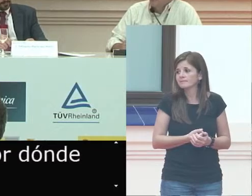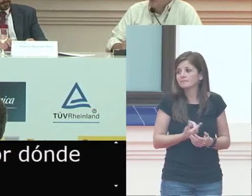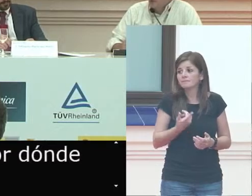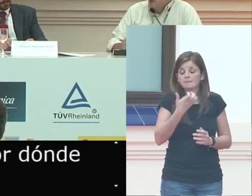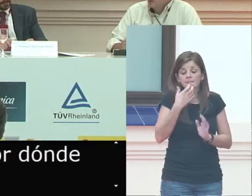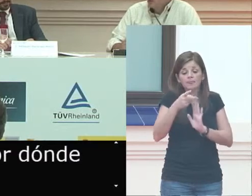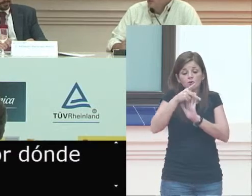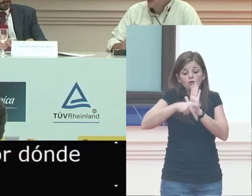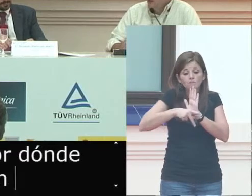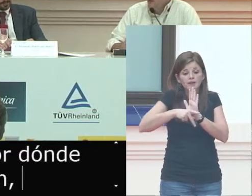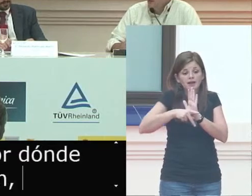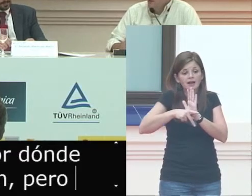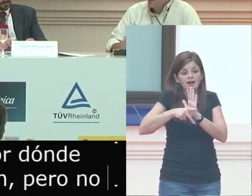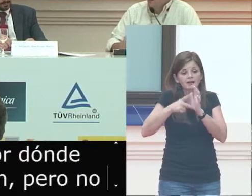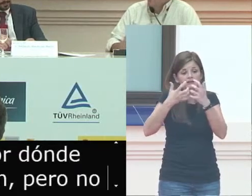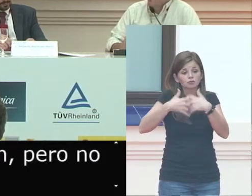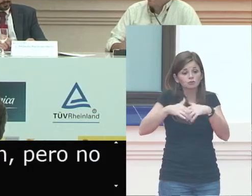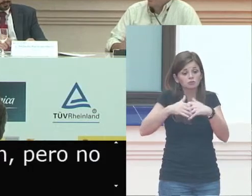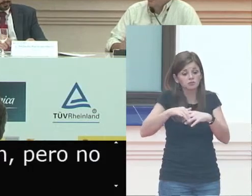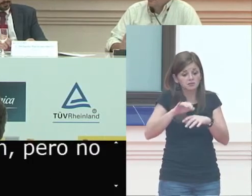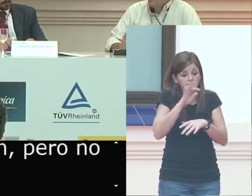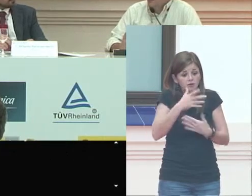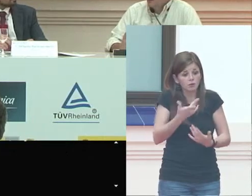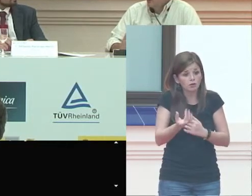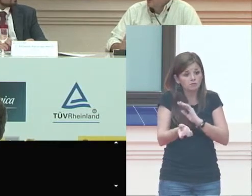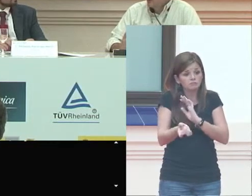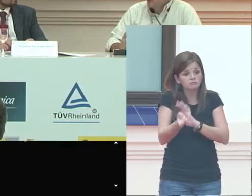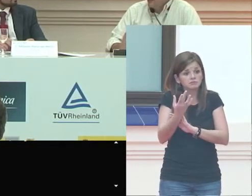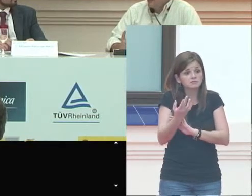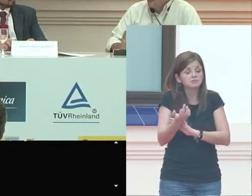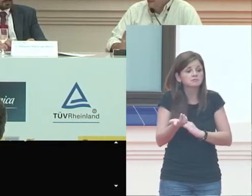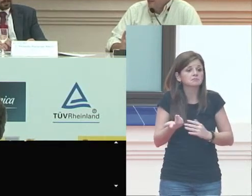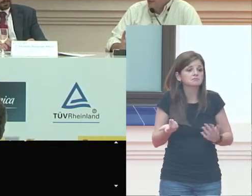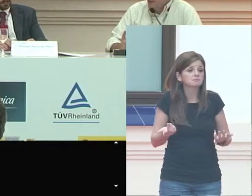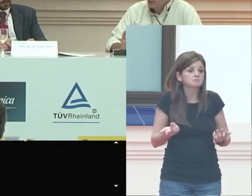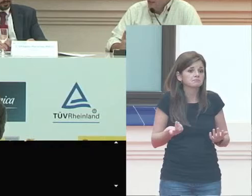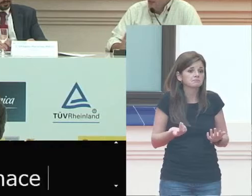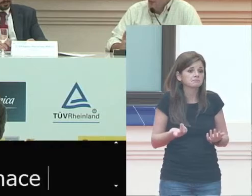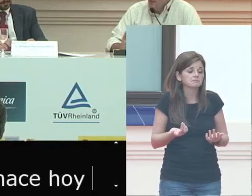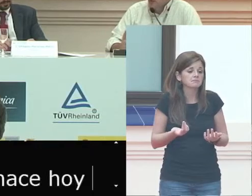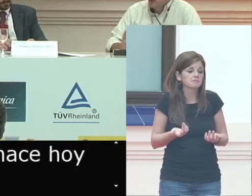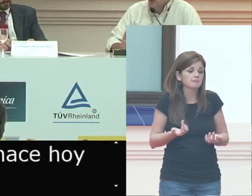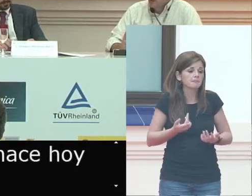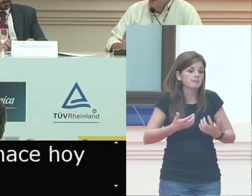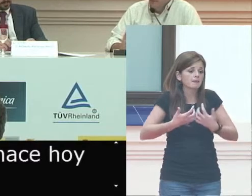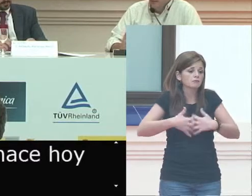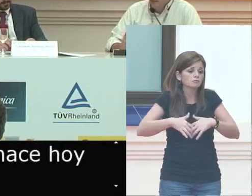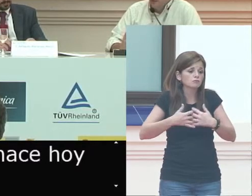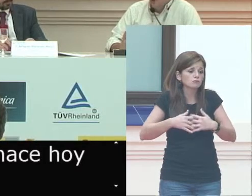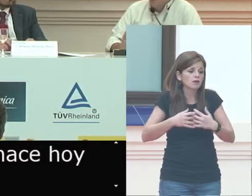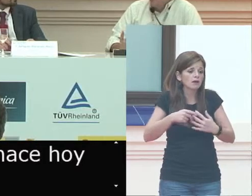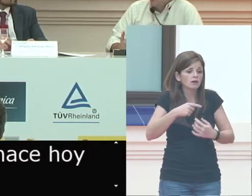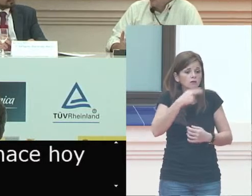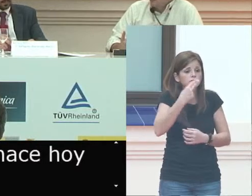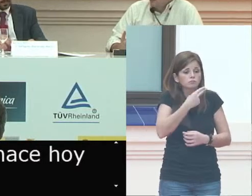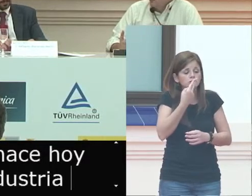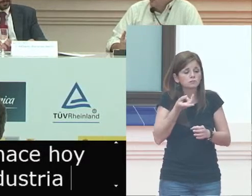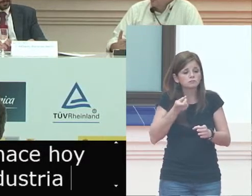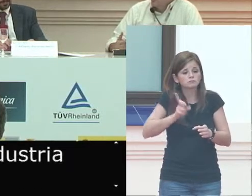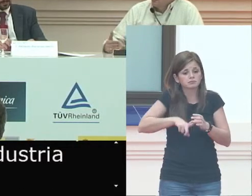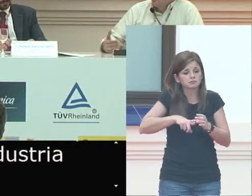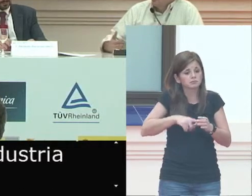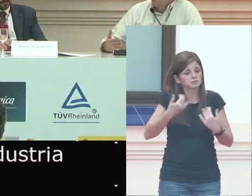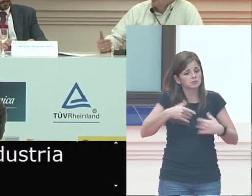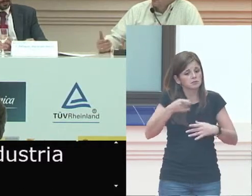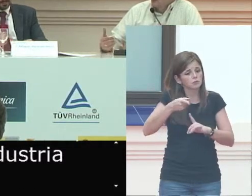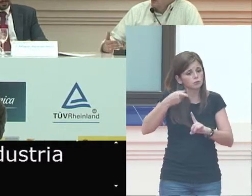industria, tal como se están haciendo hoy en día, hay una participación muy activa de la industria directamente implicada y por lo tanto ellos mismos las están usando. O